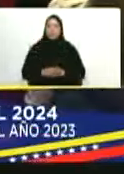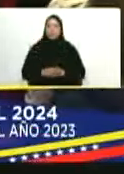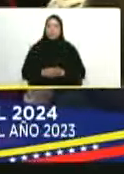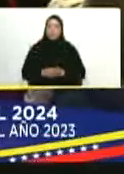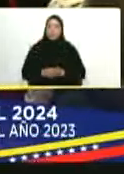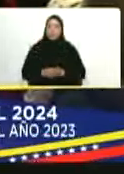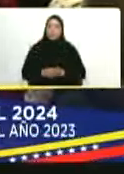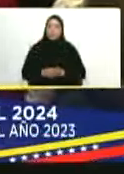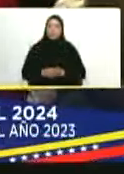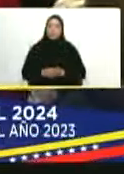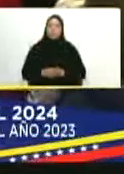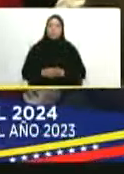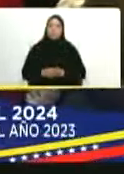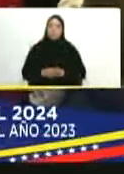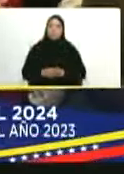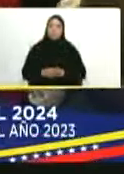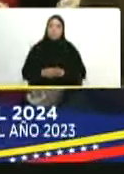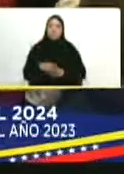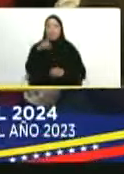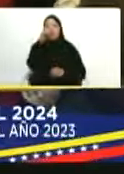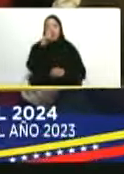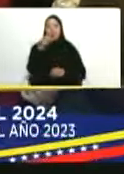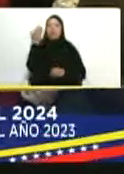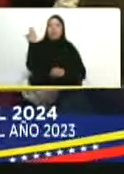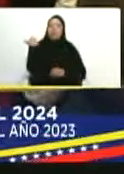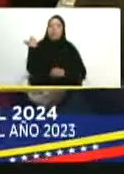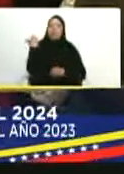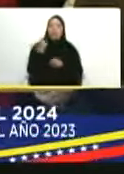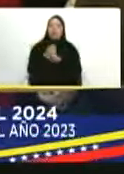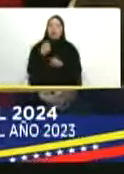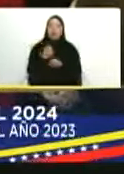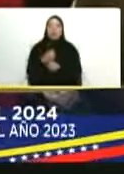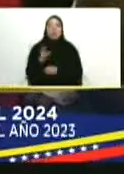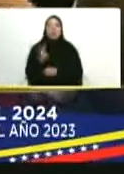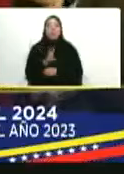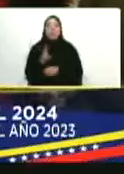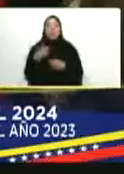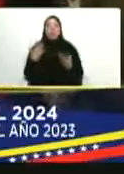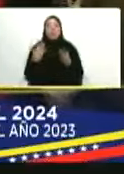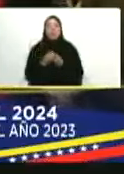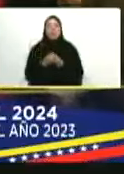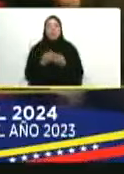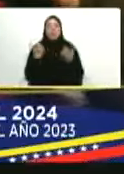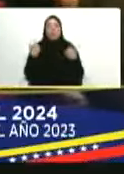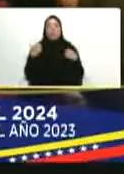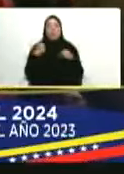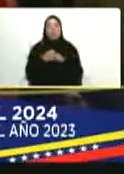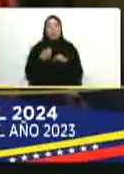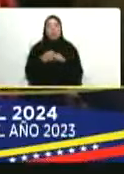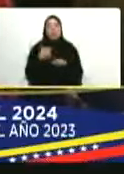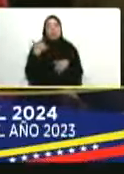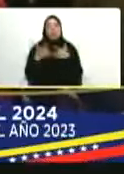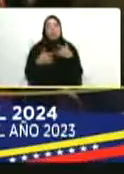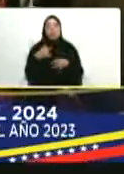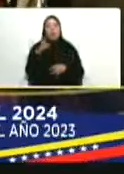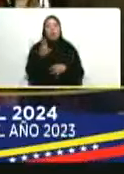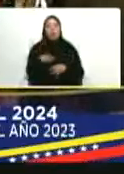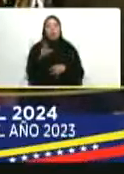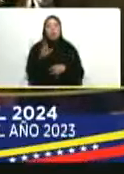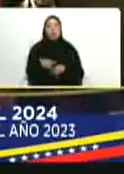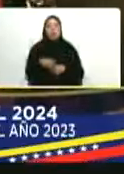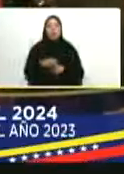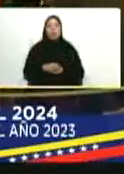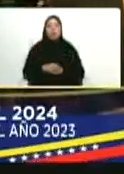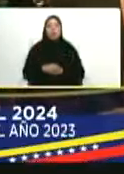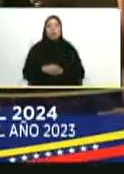Recordemos que el año pasado el presidente Nicolás Maduro Moros ratificaba que Venezuela cuenta con un poderoso poder judicial como nunca antes, que ha garantizado